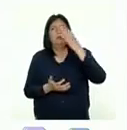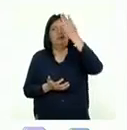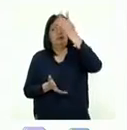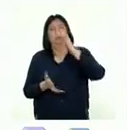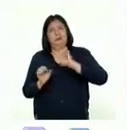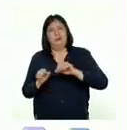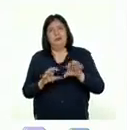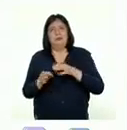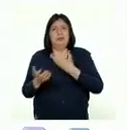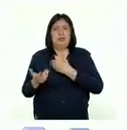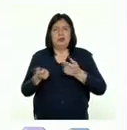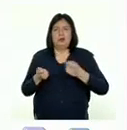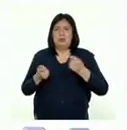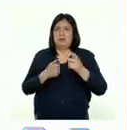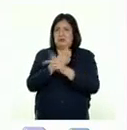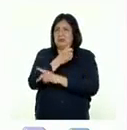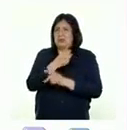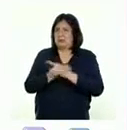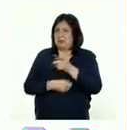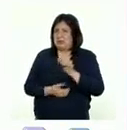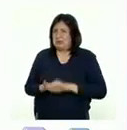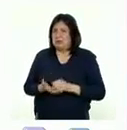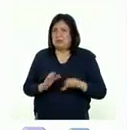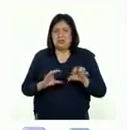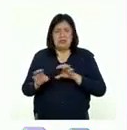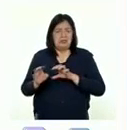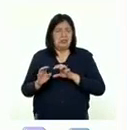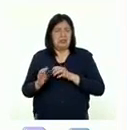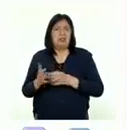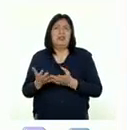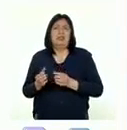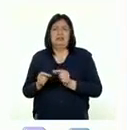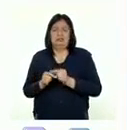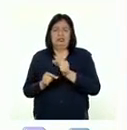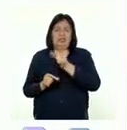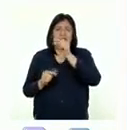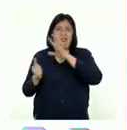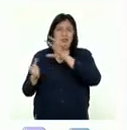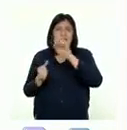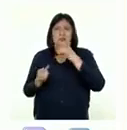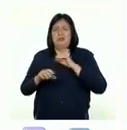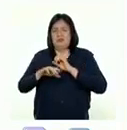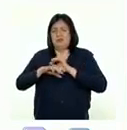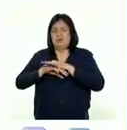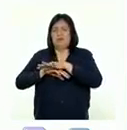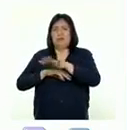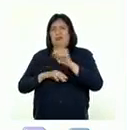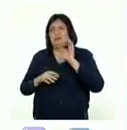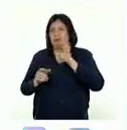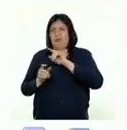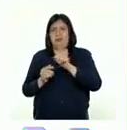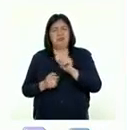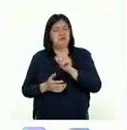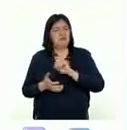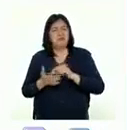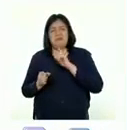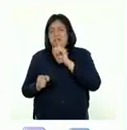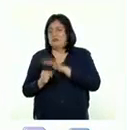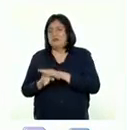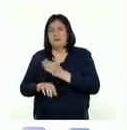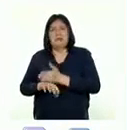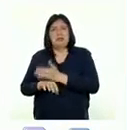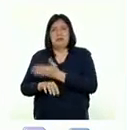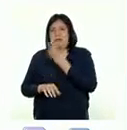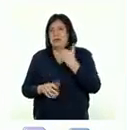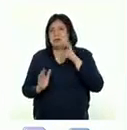futuro porque los gobiernos de los países que emiten el 60% de los gases contaminantes no se comprometen a mejorar esta